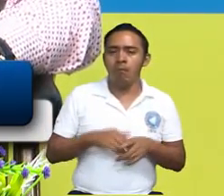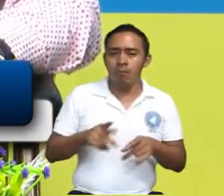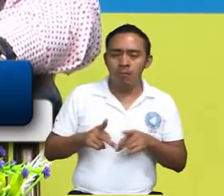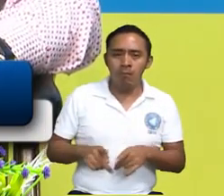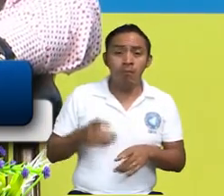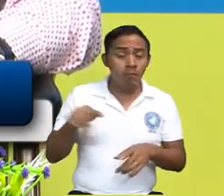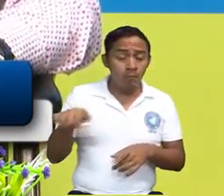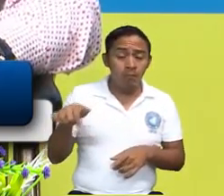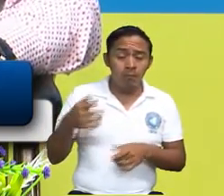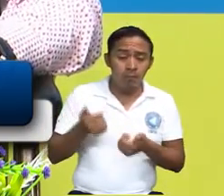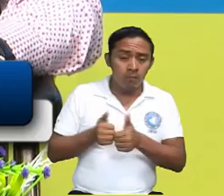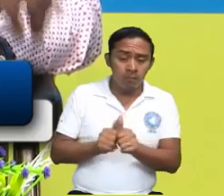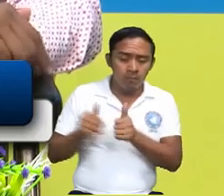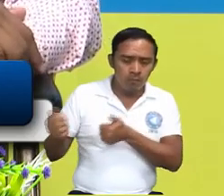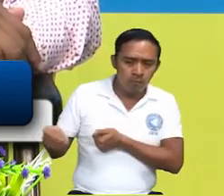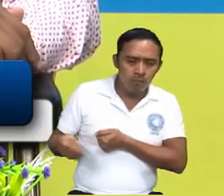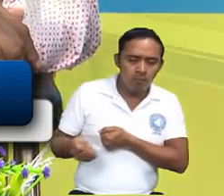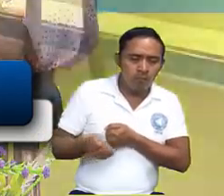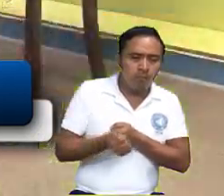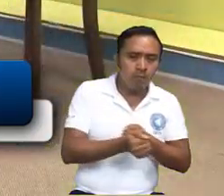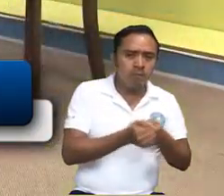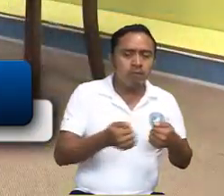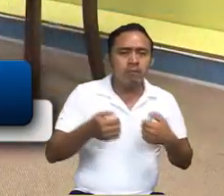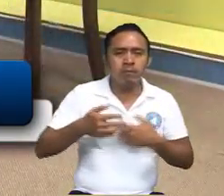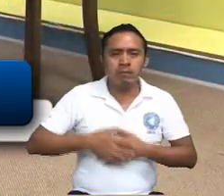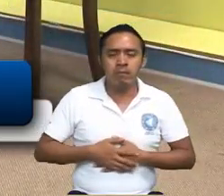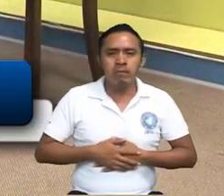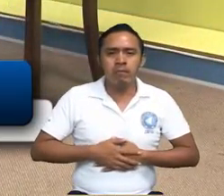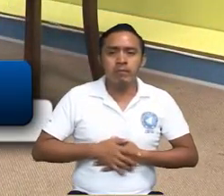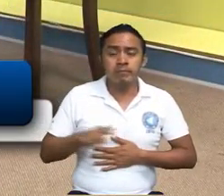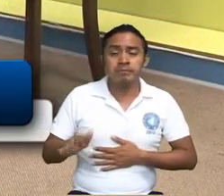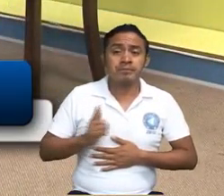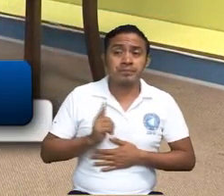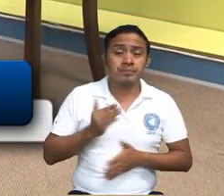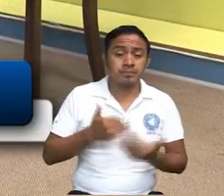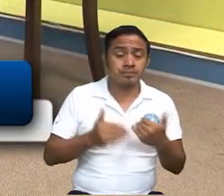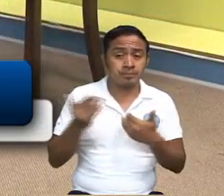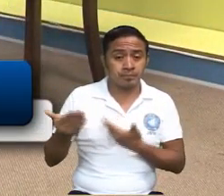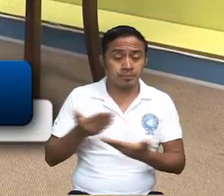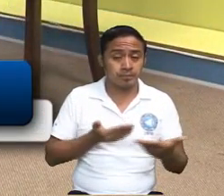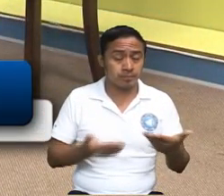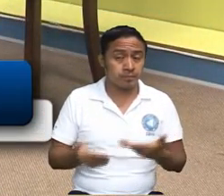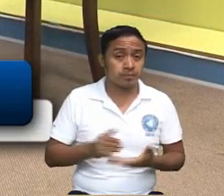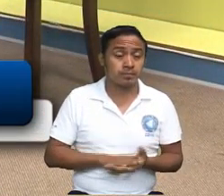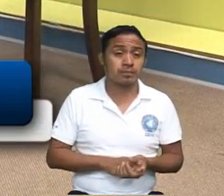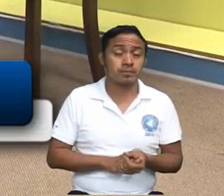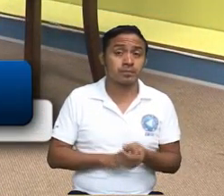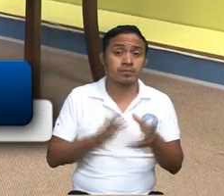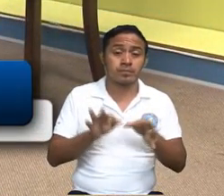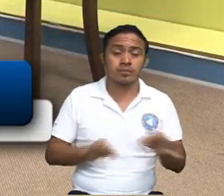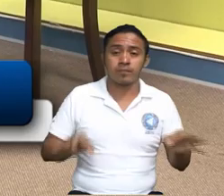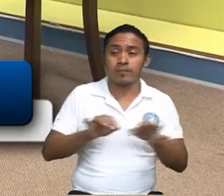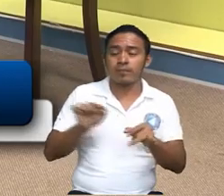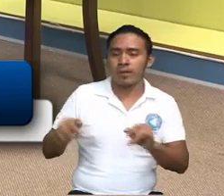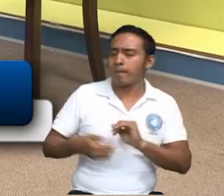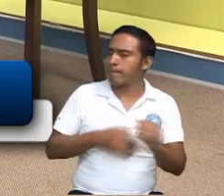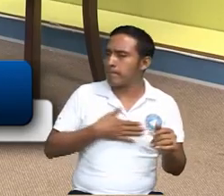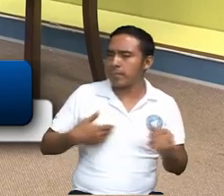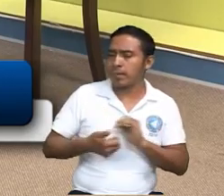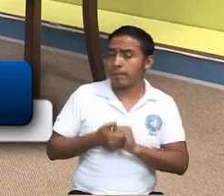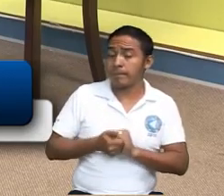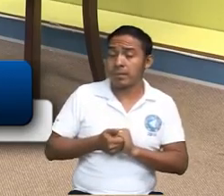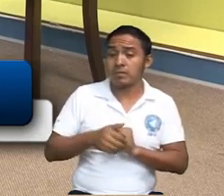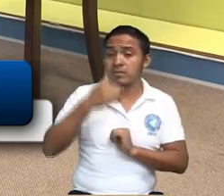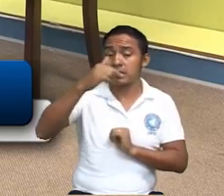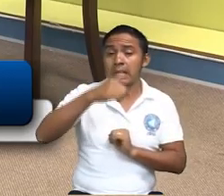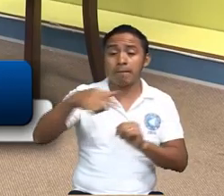la indicada para ir a la jornada. Correcto, de vacunación. Correcto, porque él tiene más confianza. Por eso es el mejor amigo del hombre. El hombre a veces es un